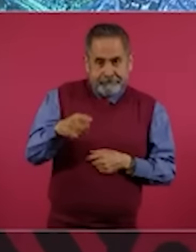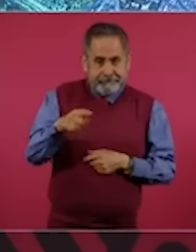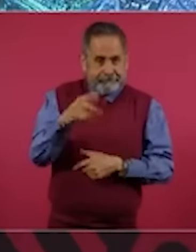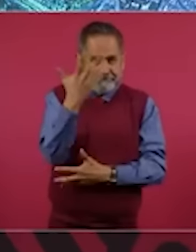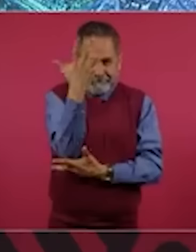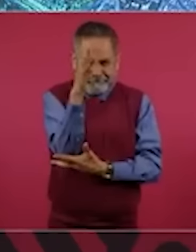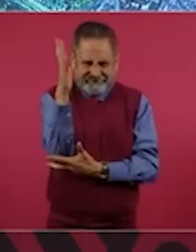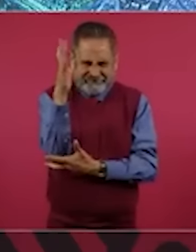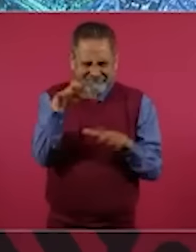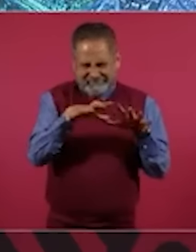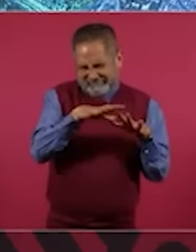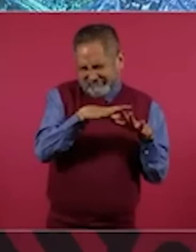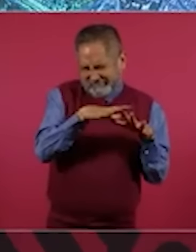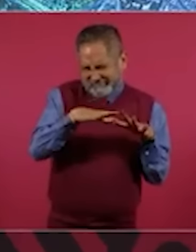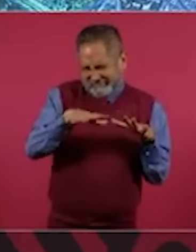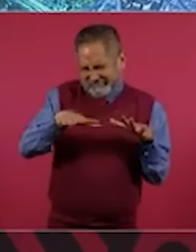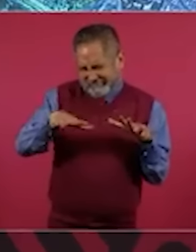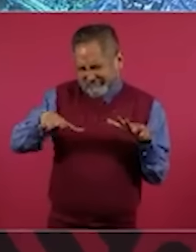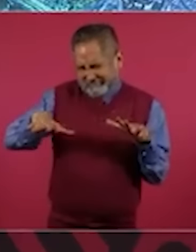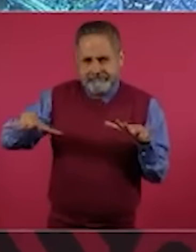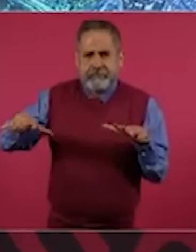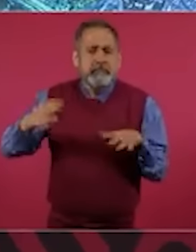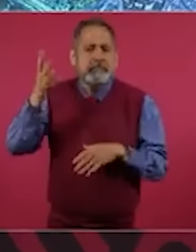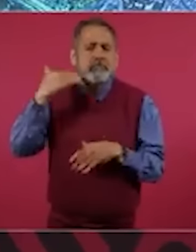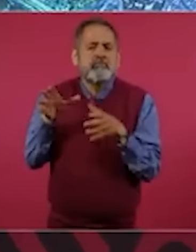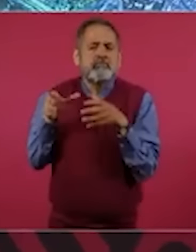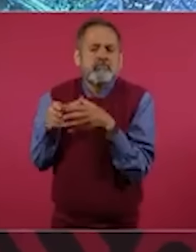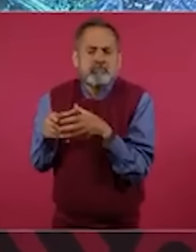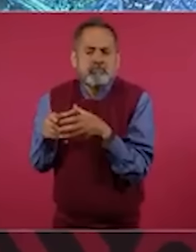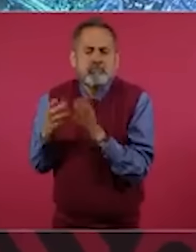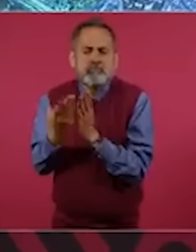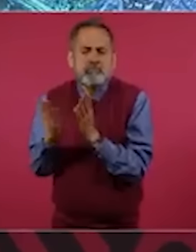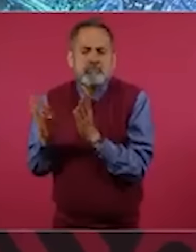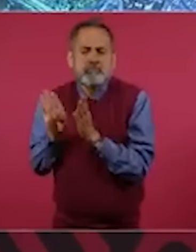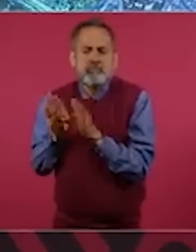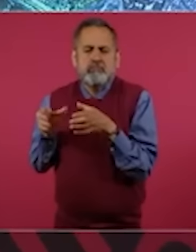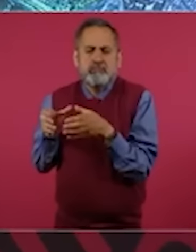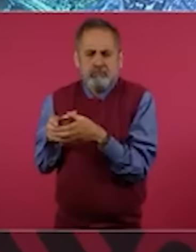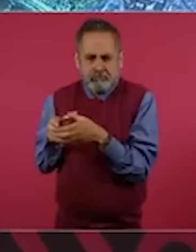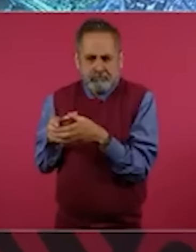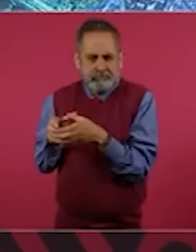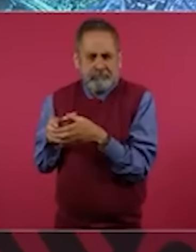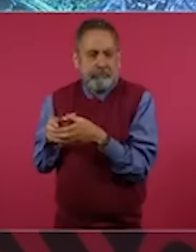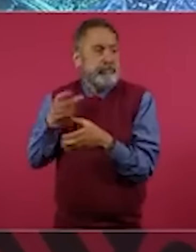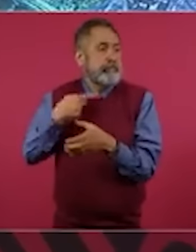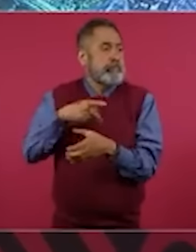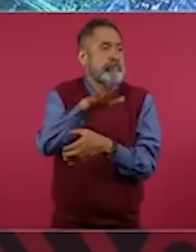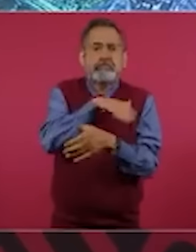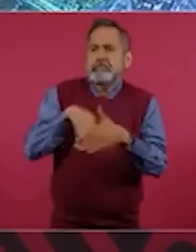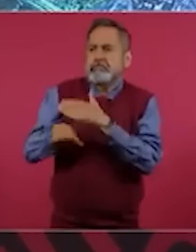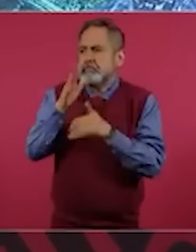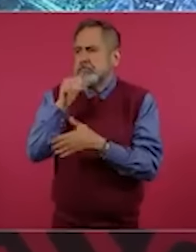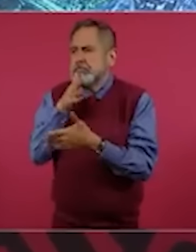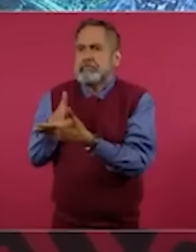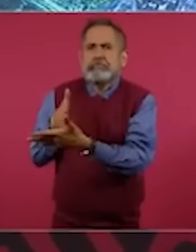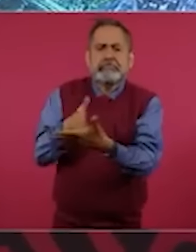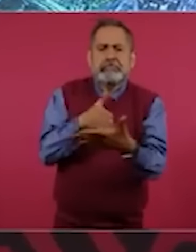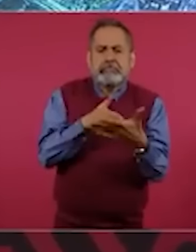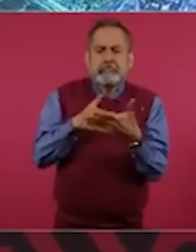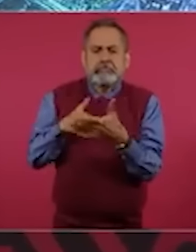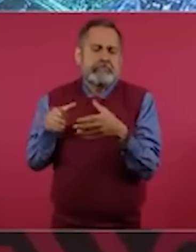les decía el presidente, estaba prácticamente amurallado a las zonas populares, aquellas zonas que en donde no encontramos